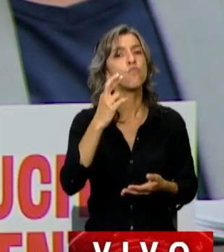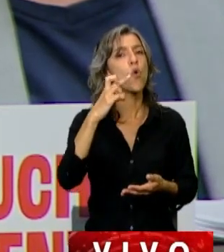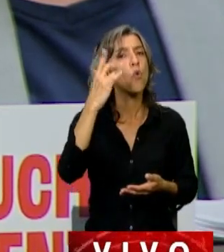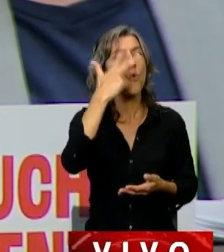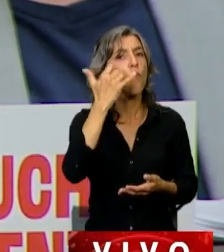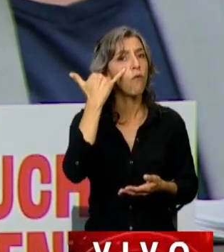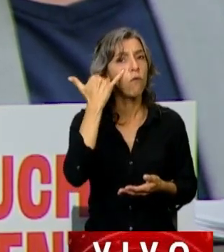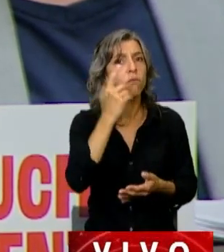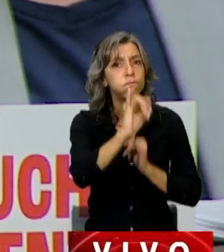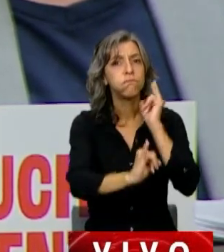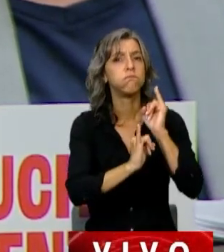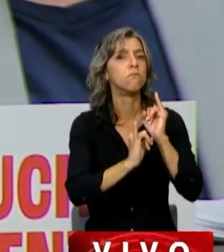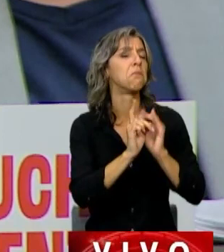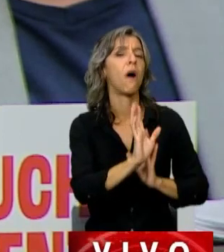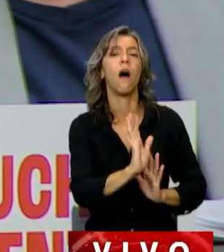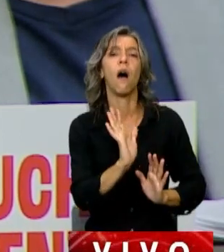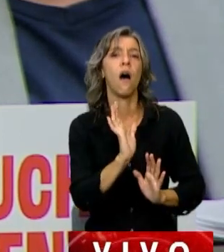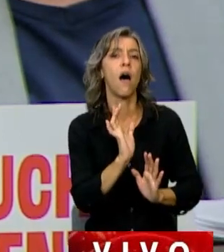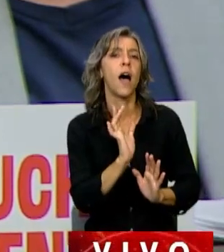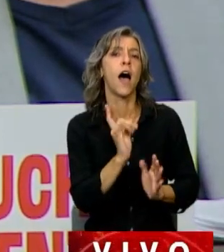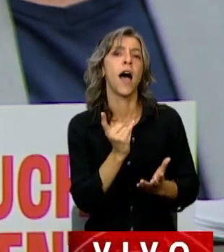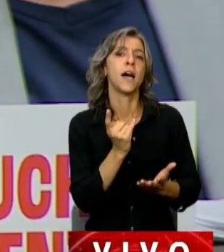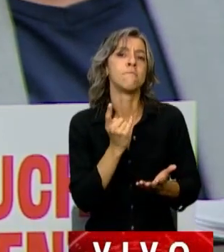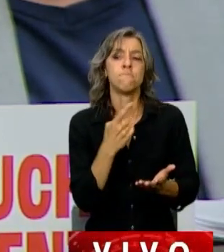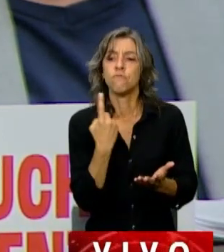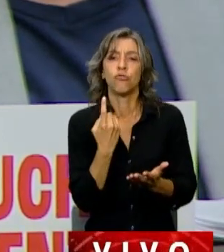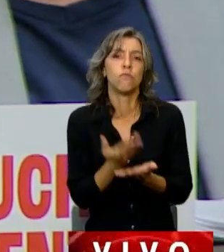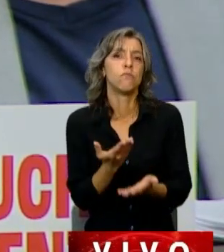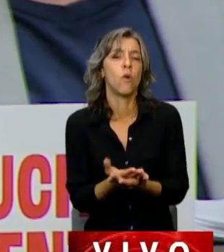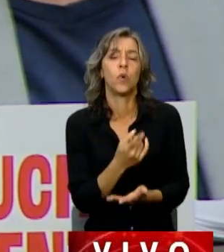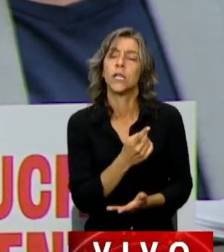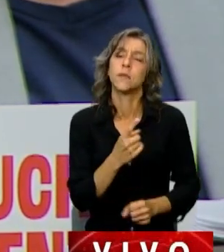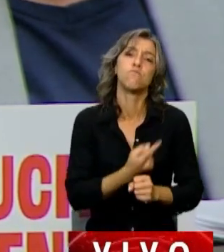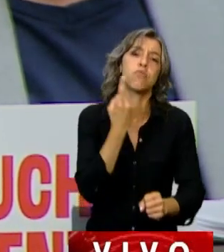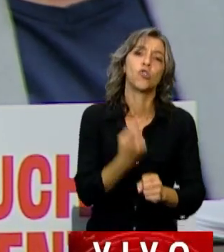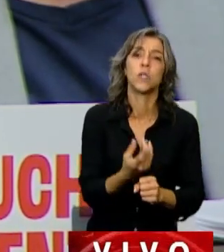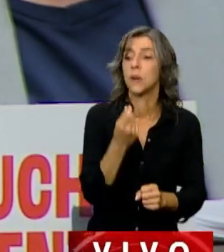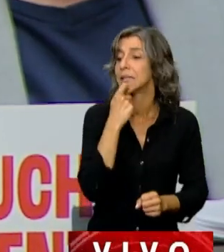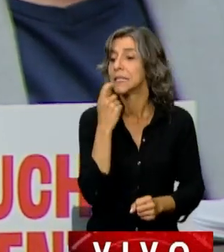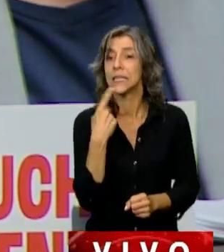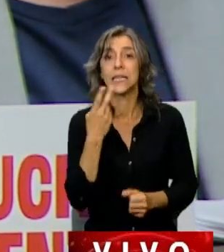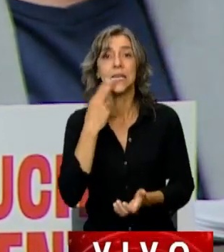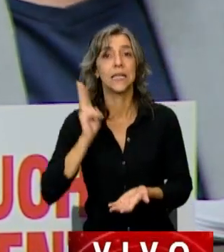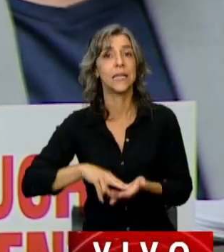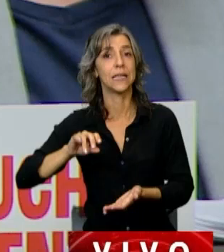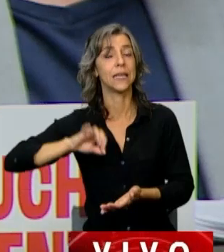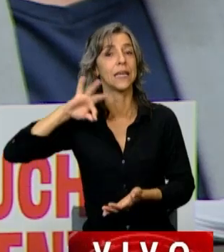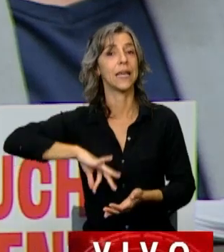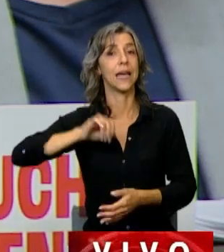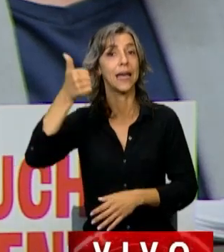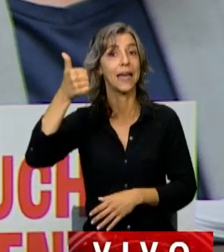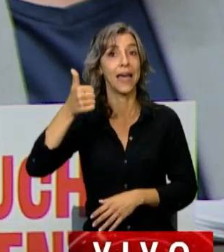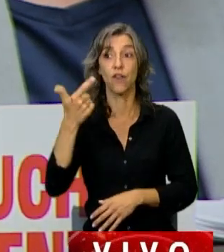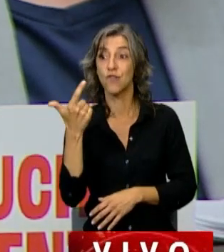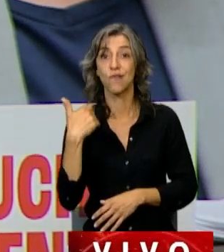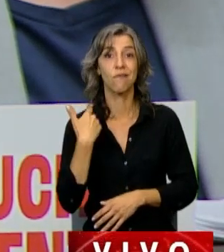nuestro planteo porque era inviable eliminar el impuesto a las ganancias de los salarios porque si no se desfinanciaba el Estado. De ninguna